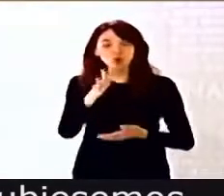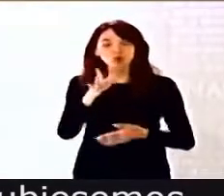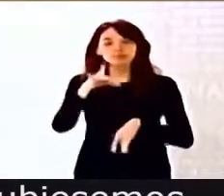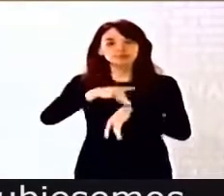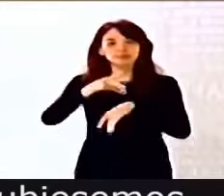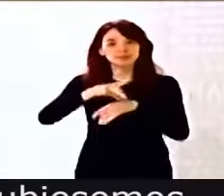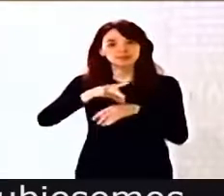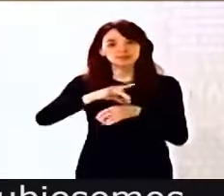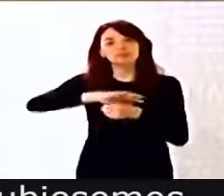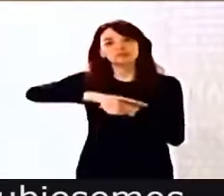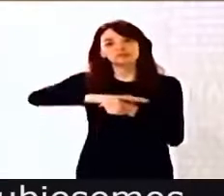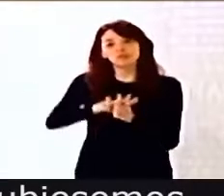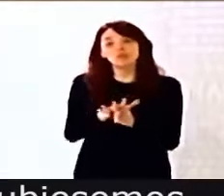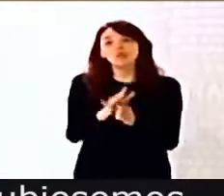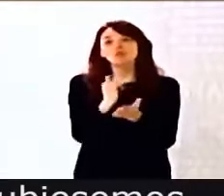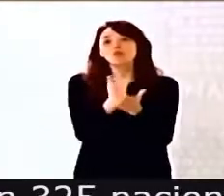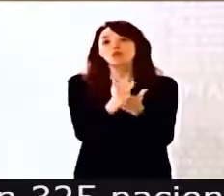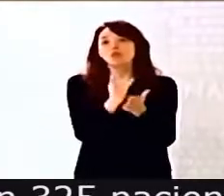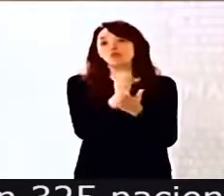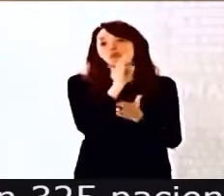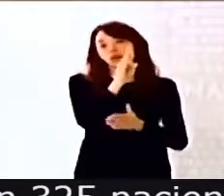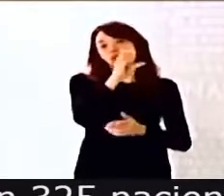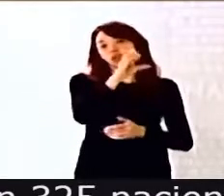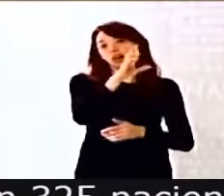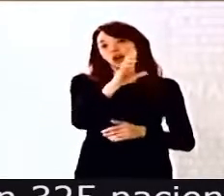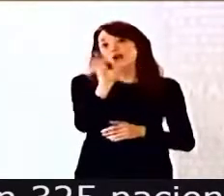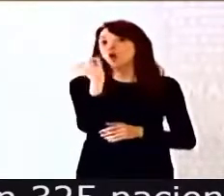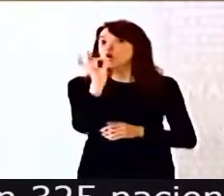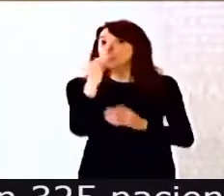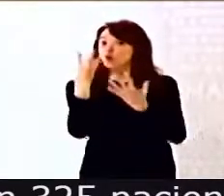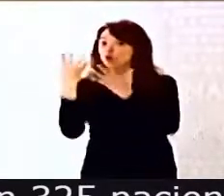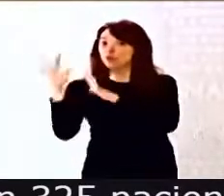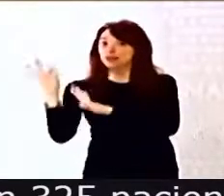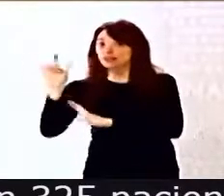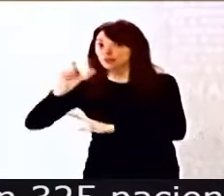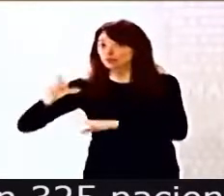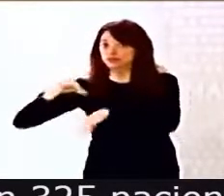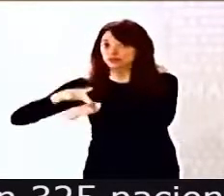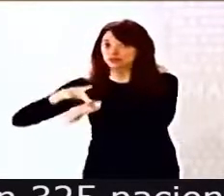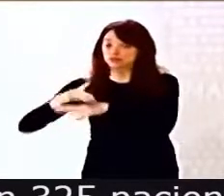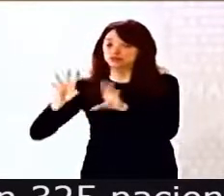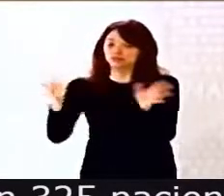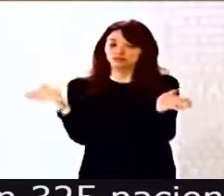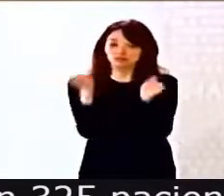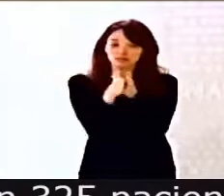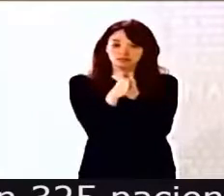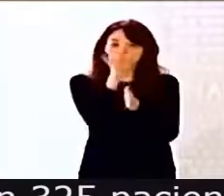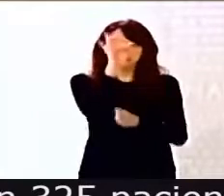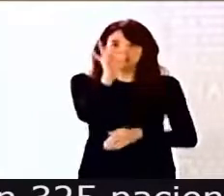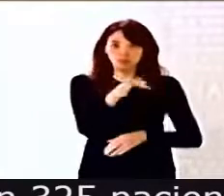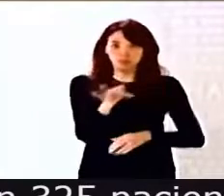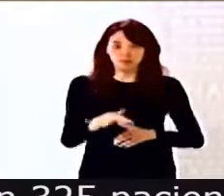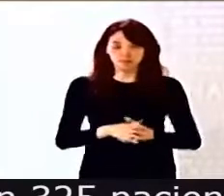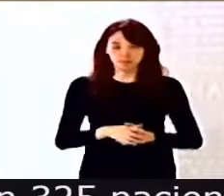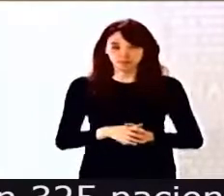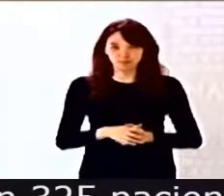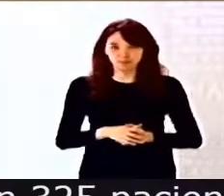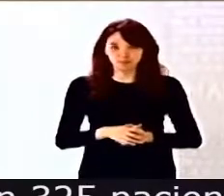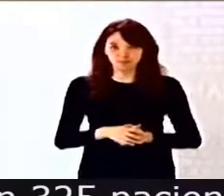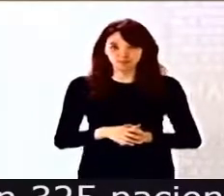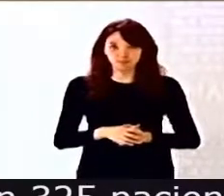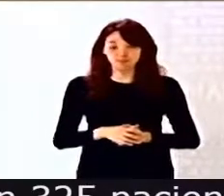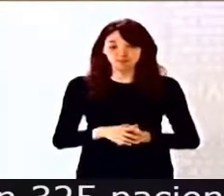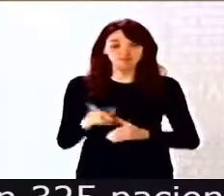por PCR o 90 pacientes que sumar a esos 325 que, sin